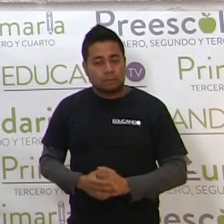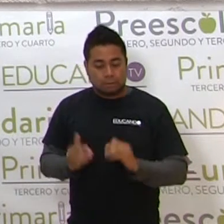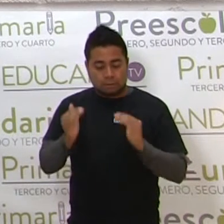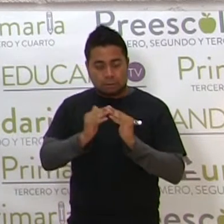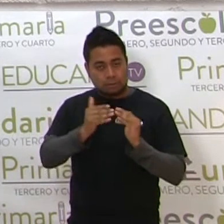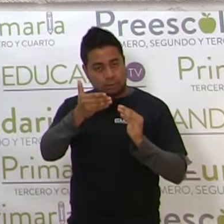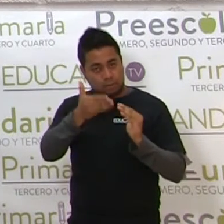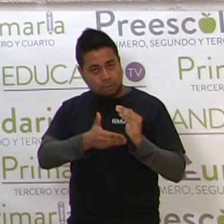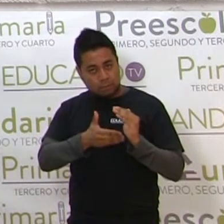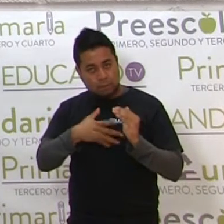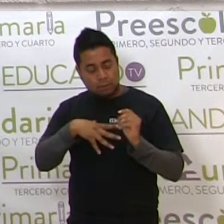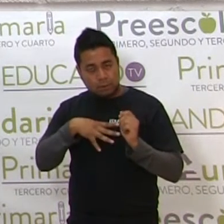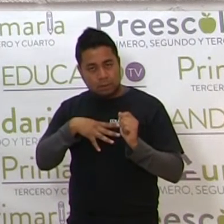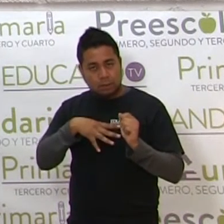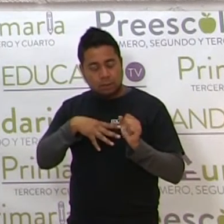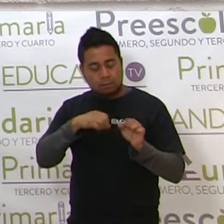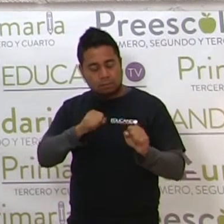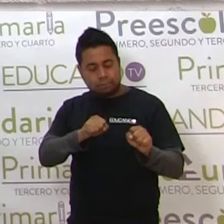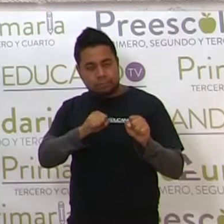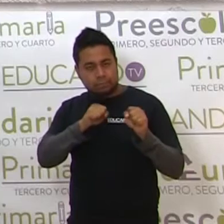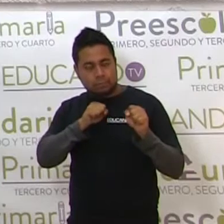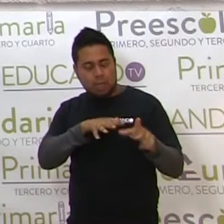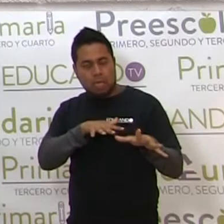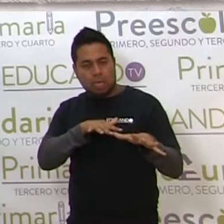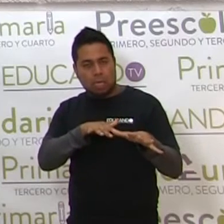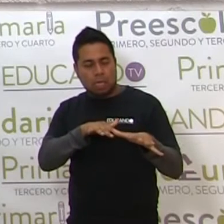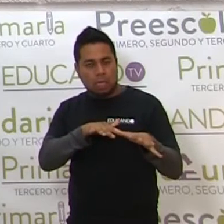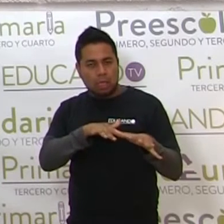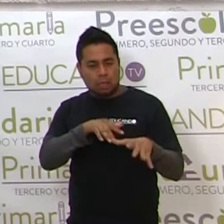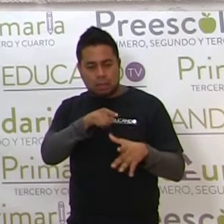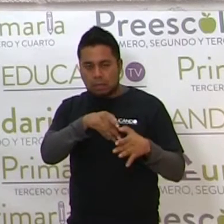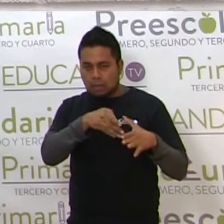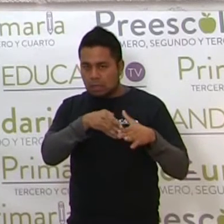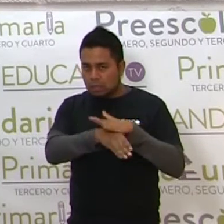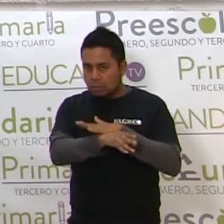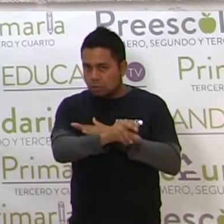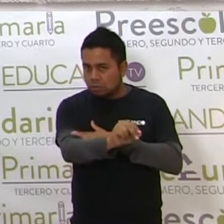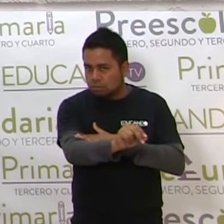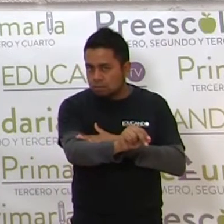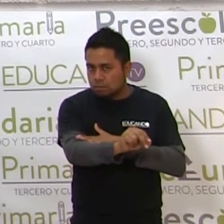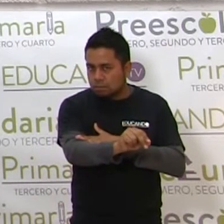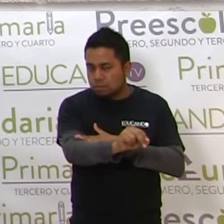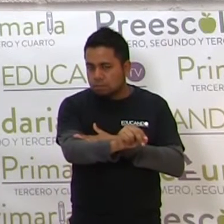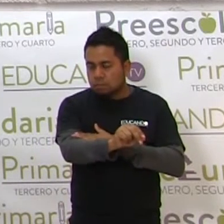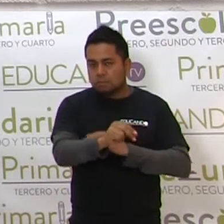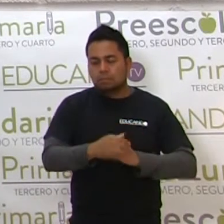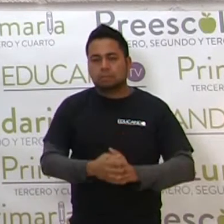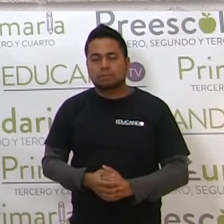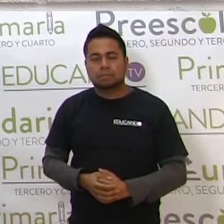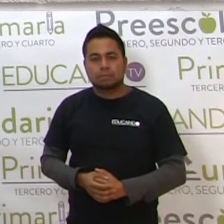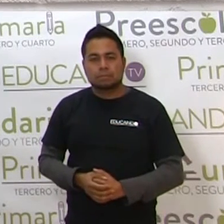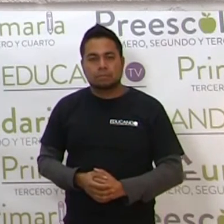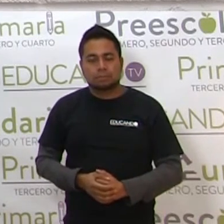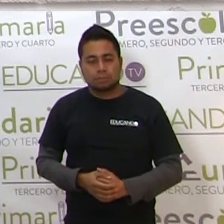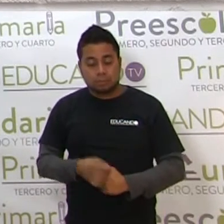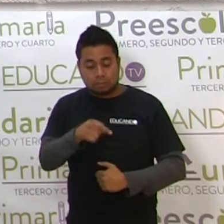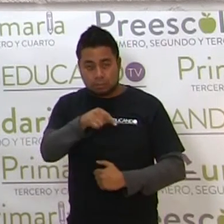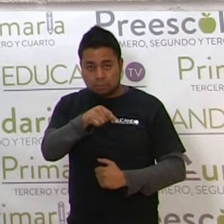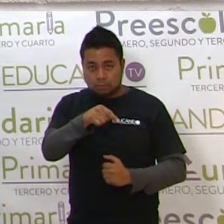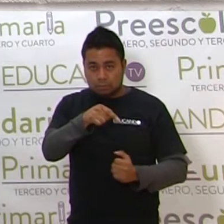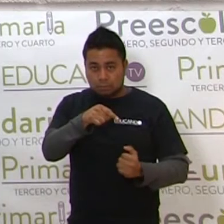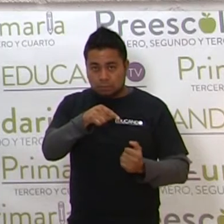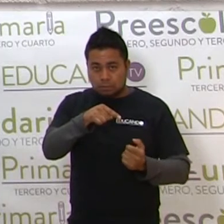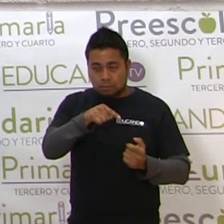es todo iluminación y lujo no no entres sin embargo en ella